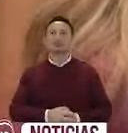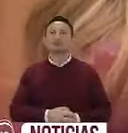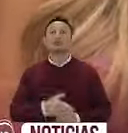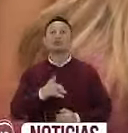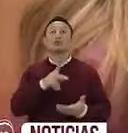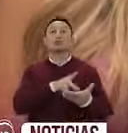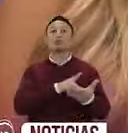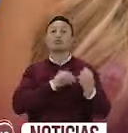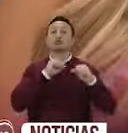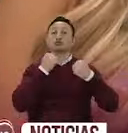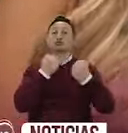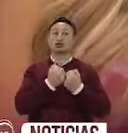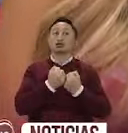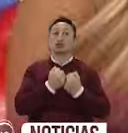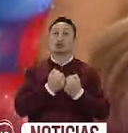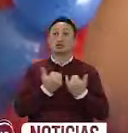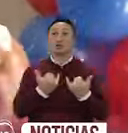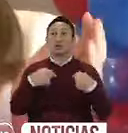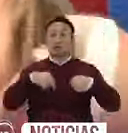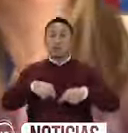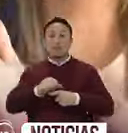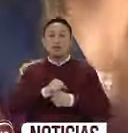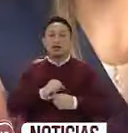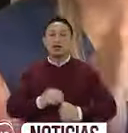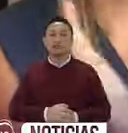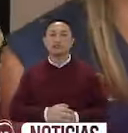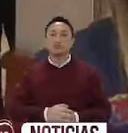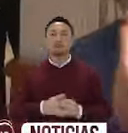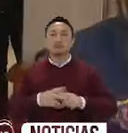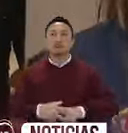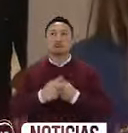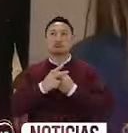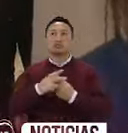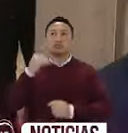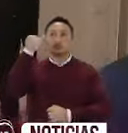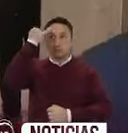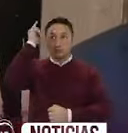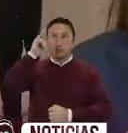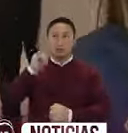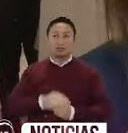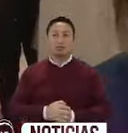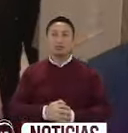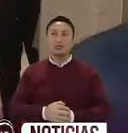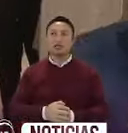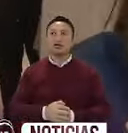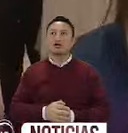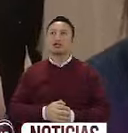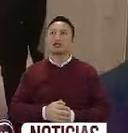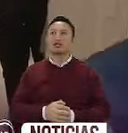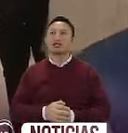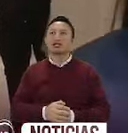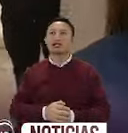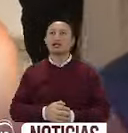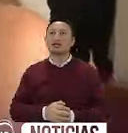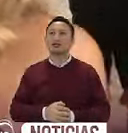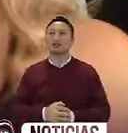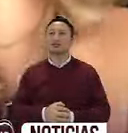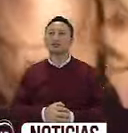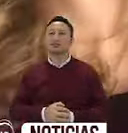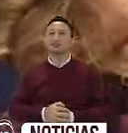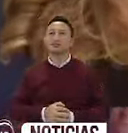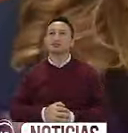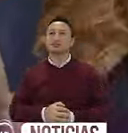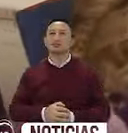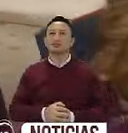proyectos sociales que quieren poner en práctica, desde iniciativas para fortalecer la educación hasta campañas de salud